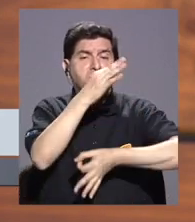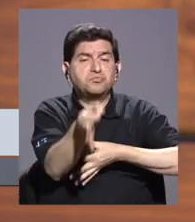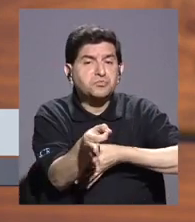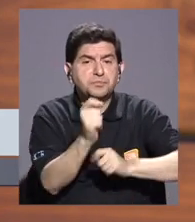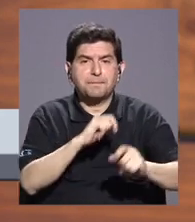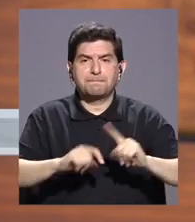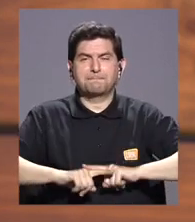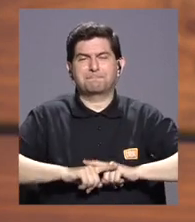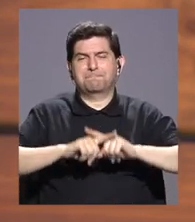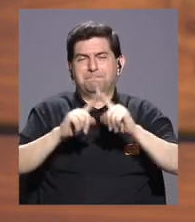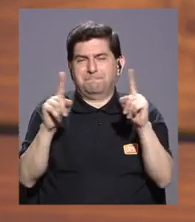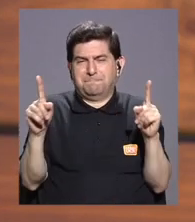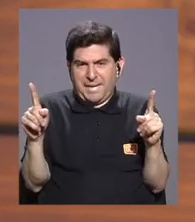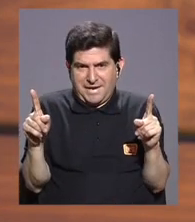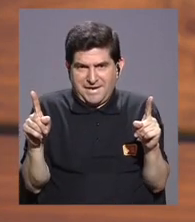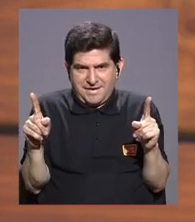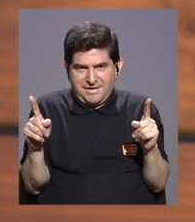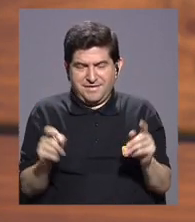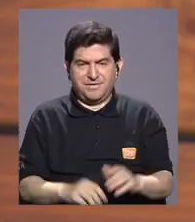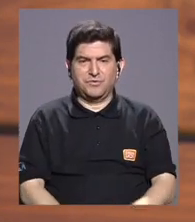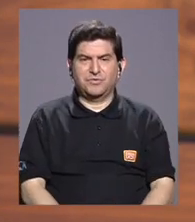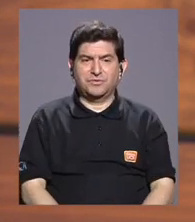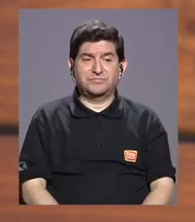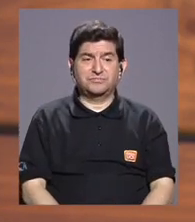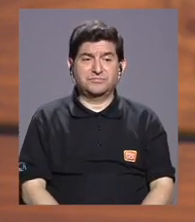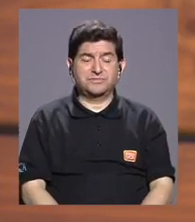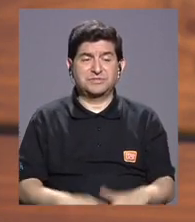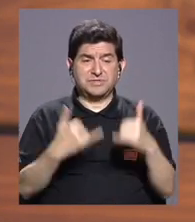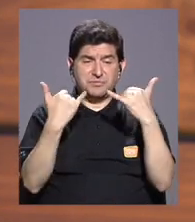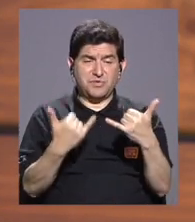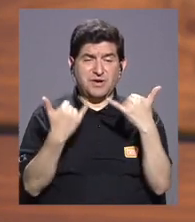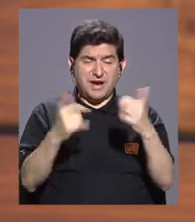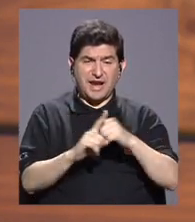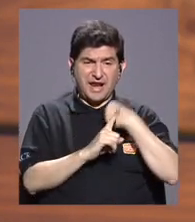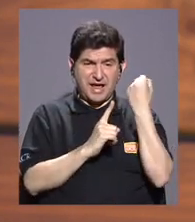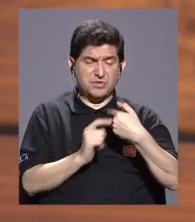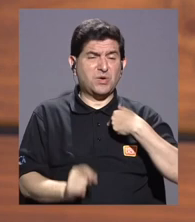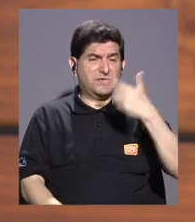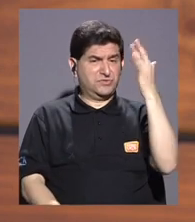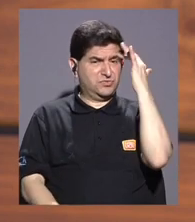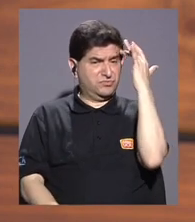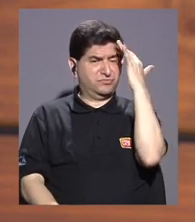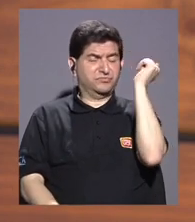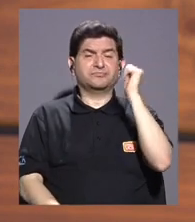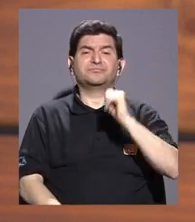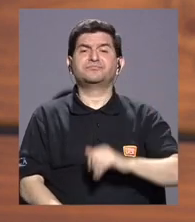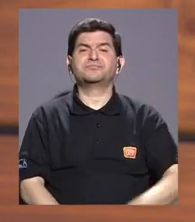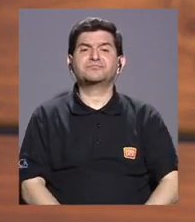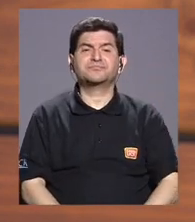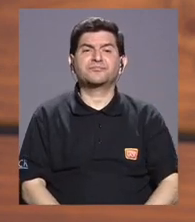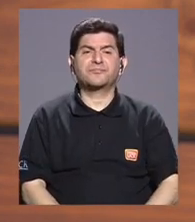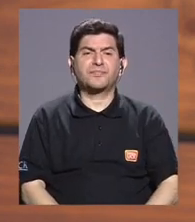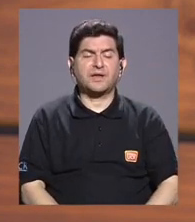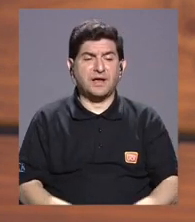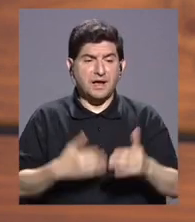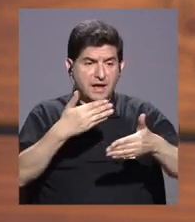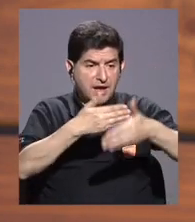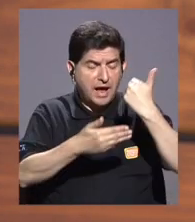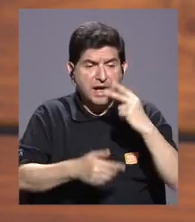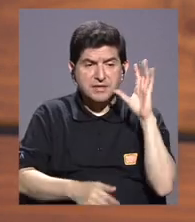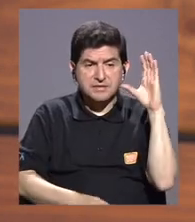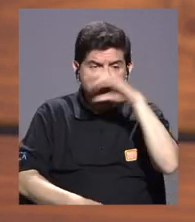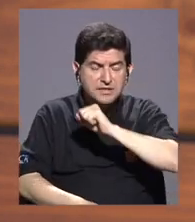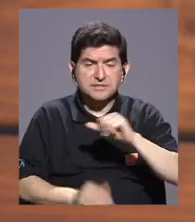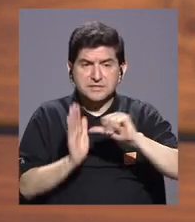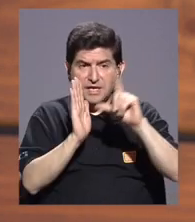reponer, pero realmente si por la víspera se saca el día, yo estaría muy preocupado porque lo que acabamos de ver en la